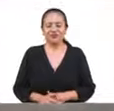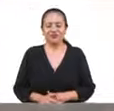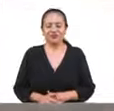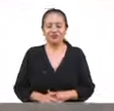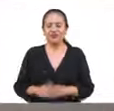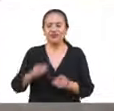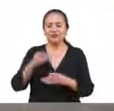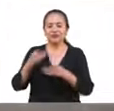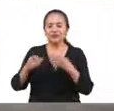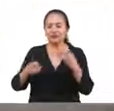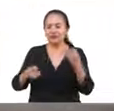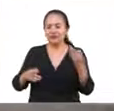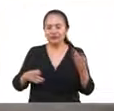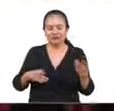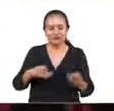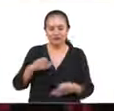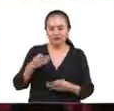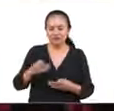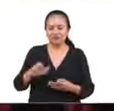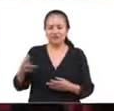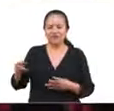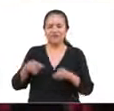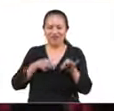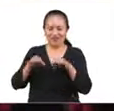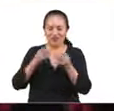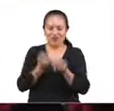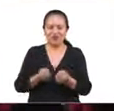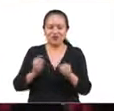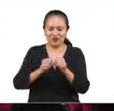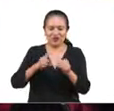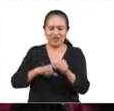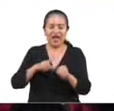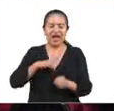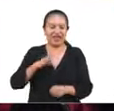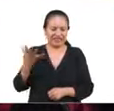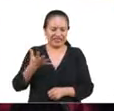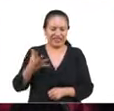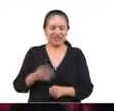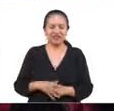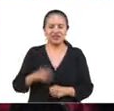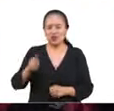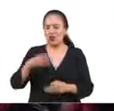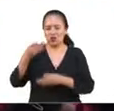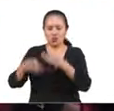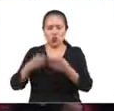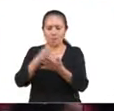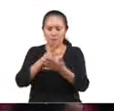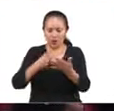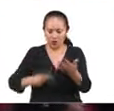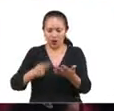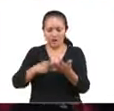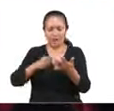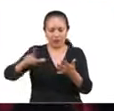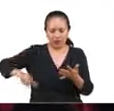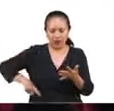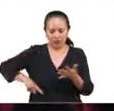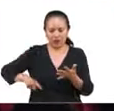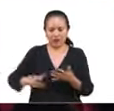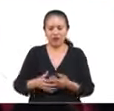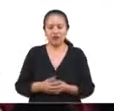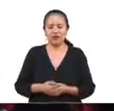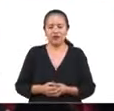toda vez que mediante las acciones sociales y programas de gobierno,